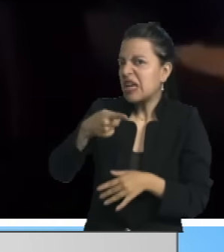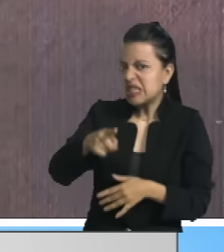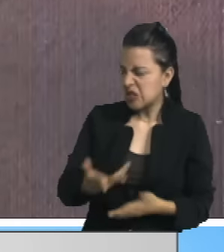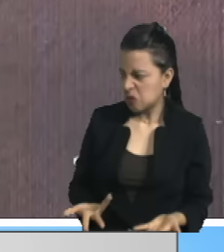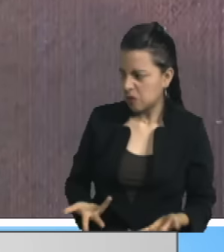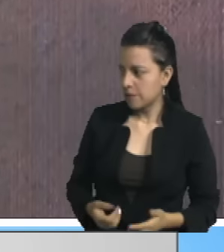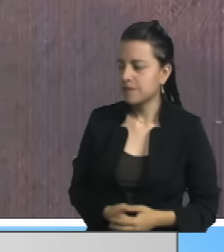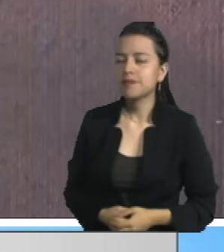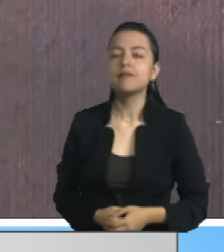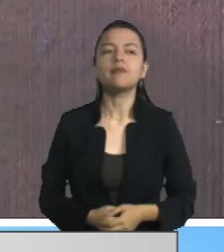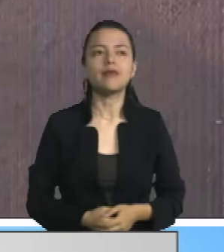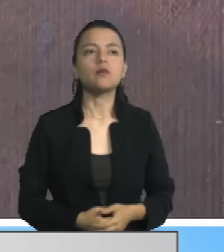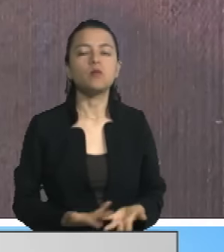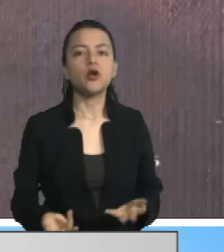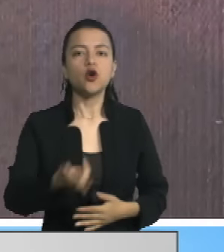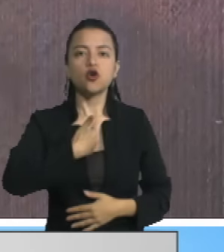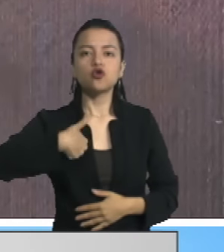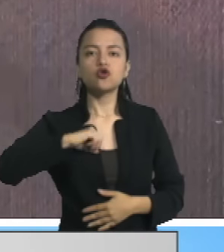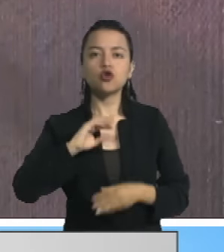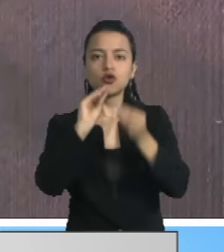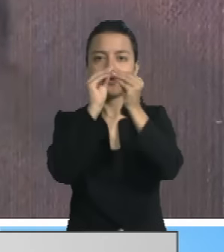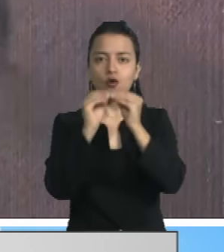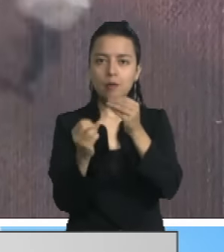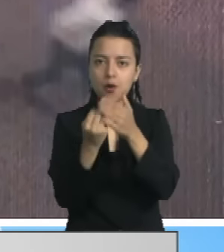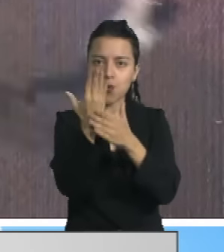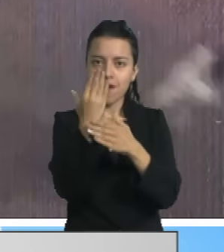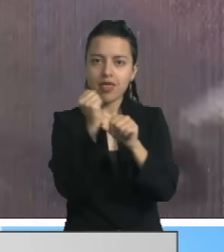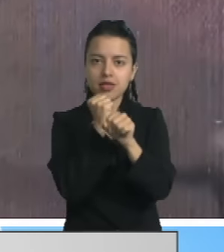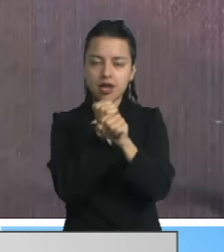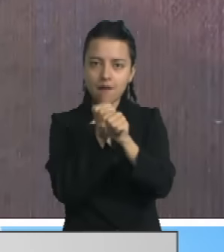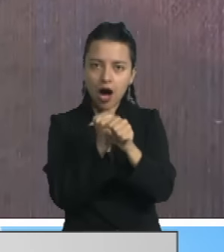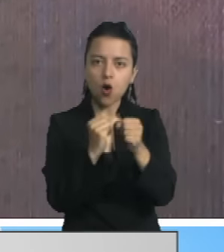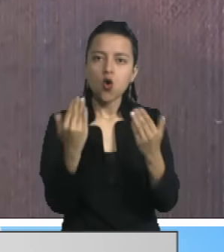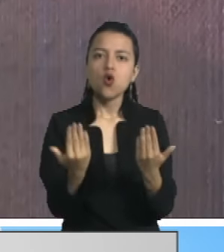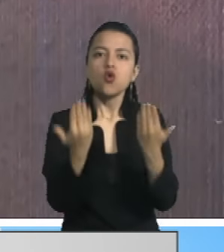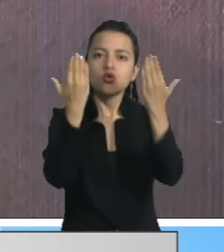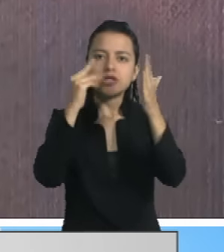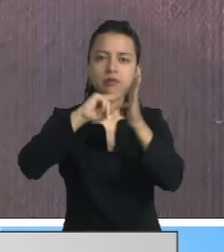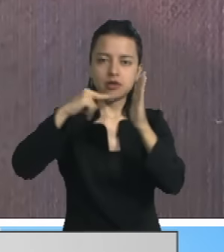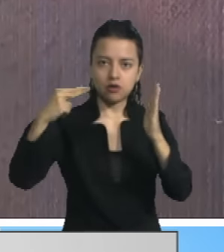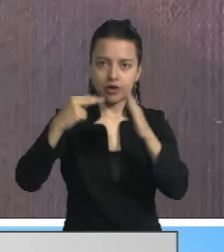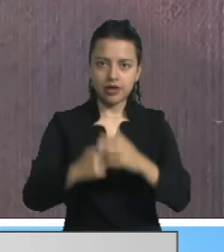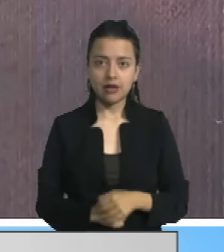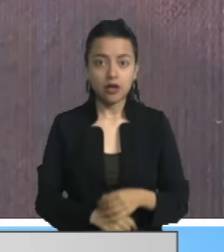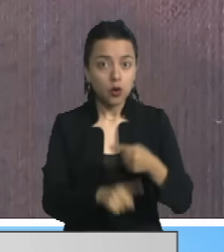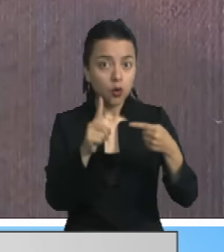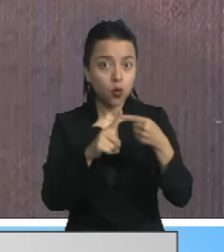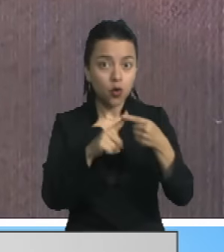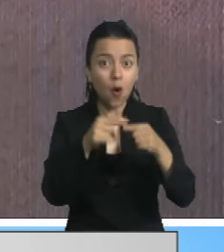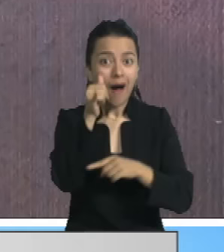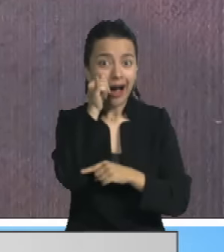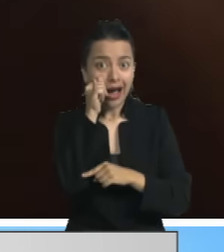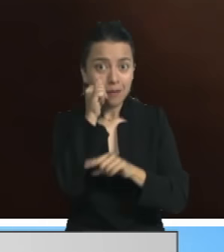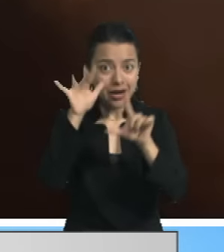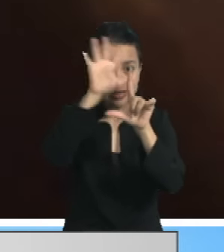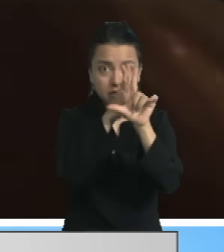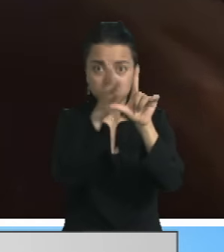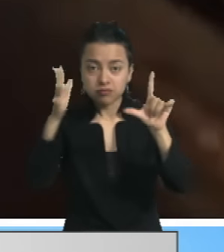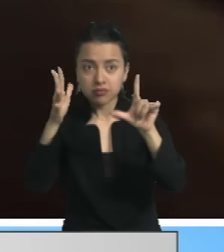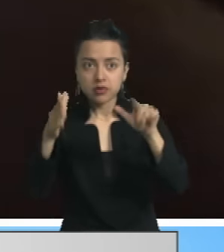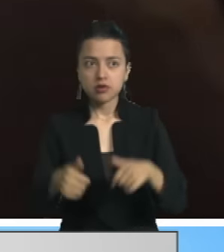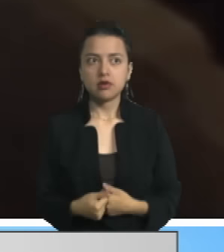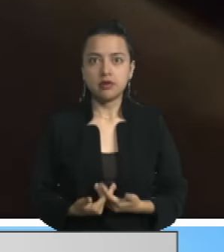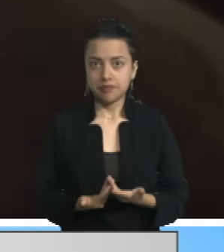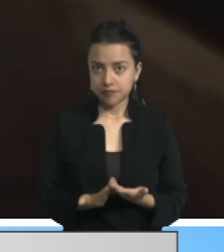modelo del servicio de policía tenemos el uso de la tecnología Uno de ellos es el uso de las cámaras donde los